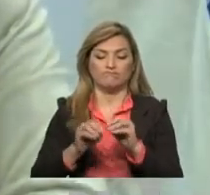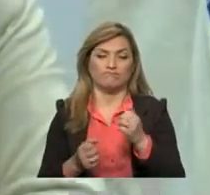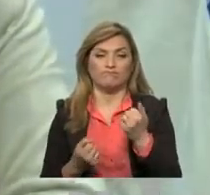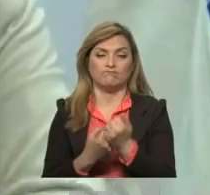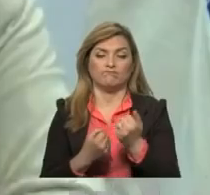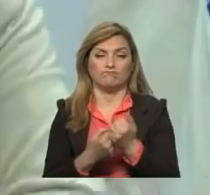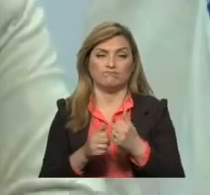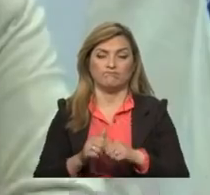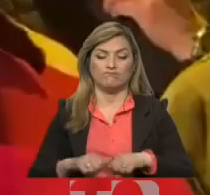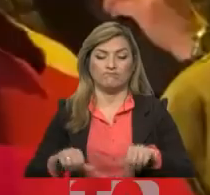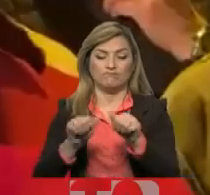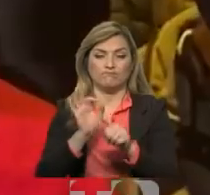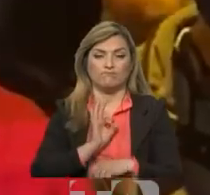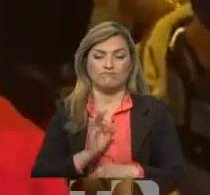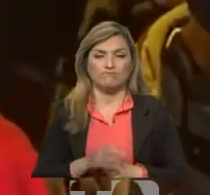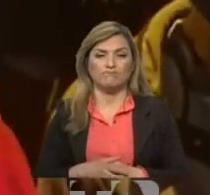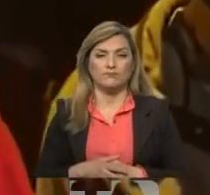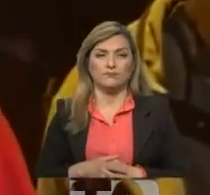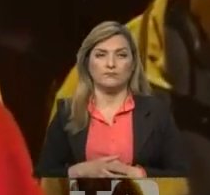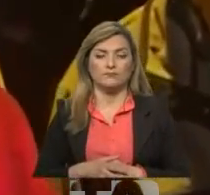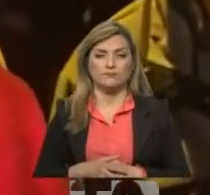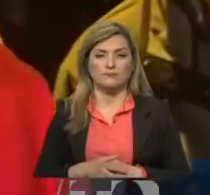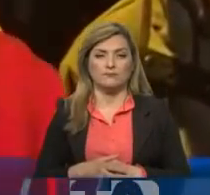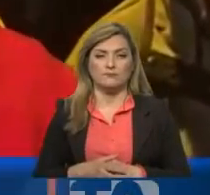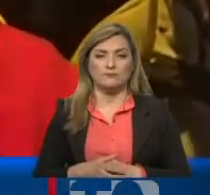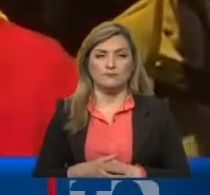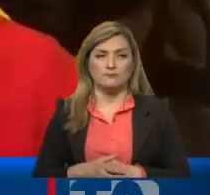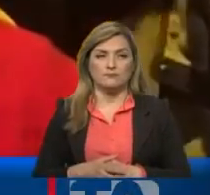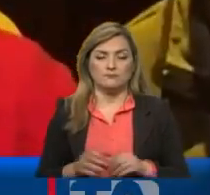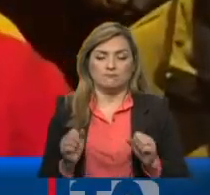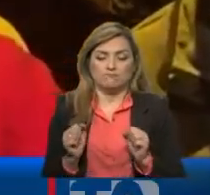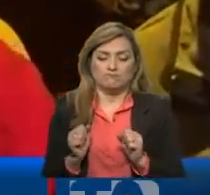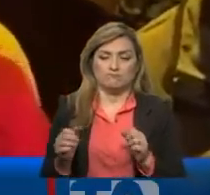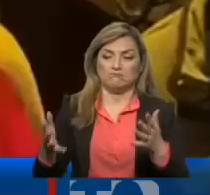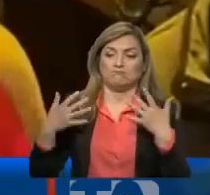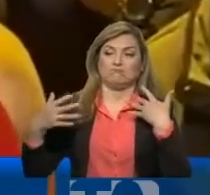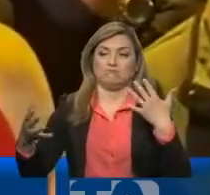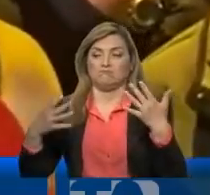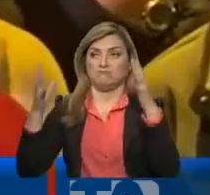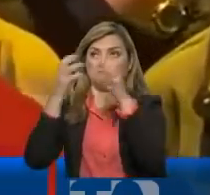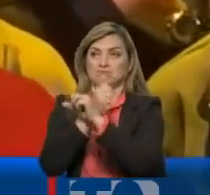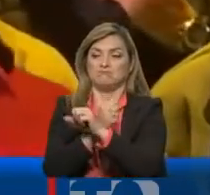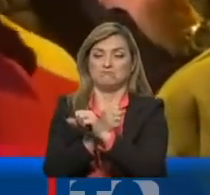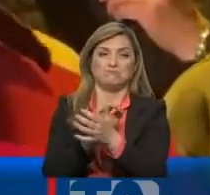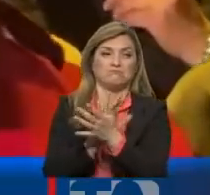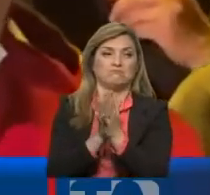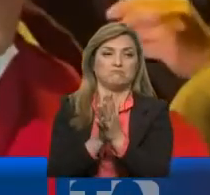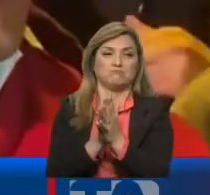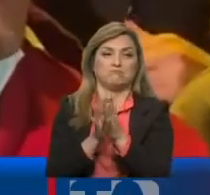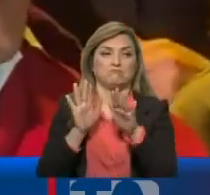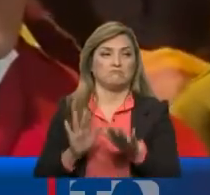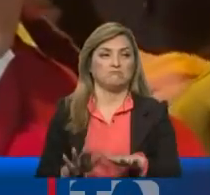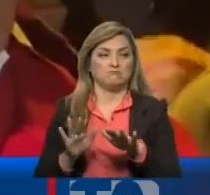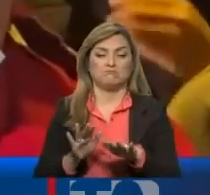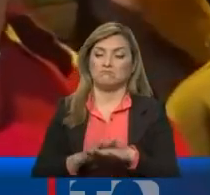de las áreas técnicas. Ni el frío, ni el viento, ni la noche impide para que